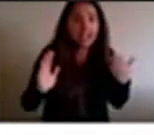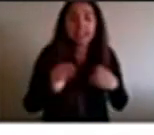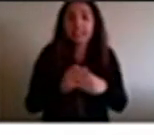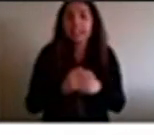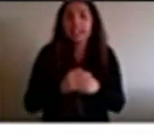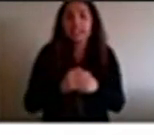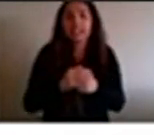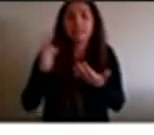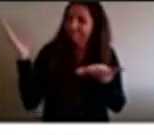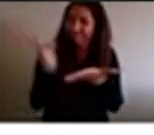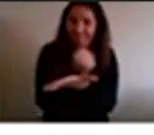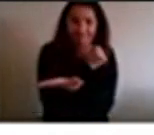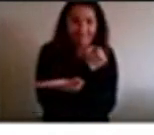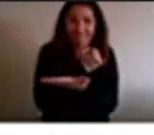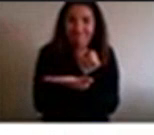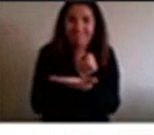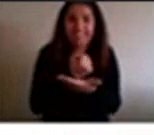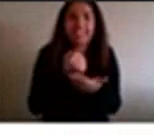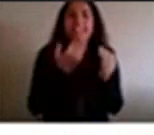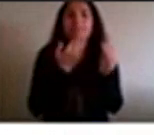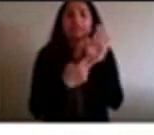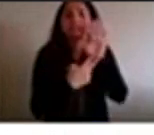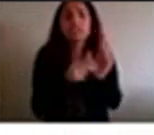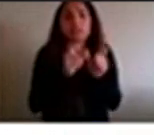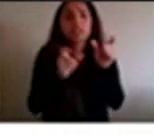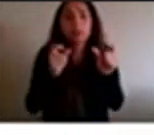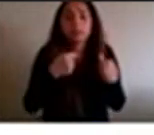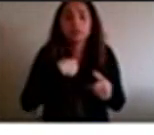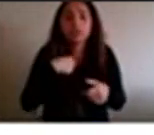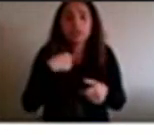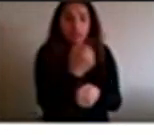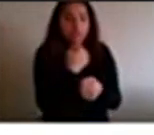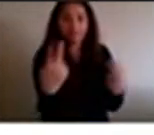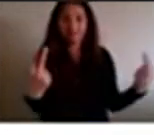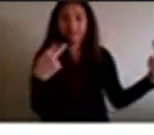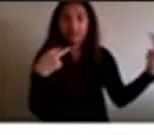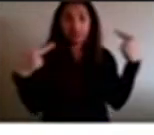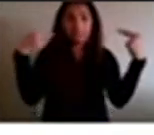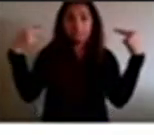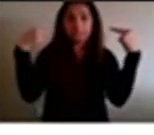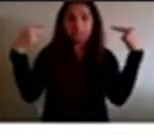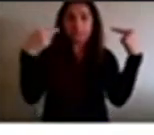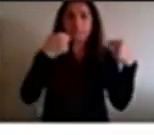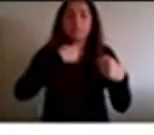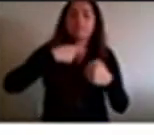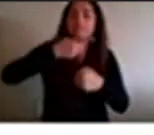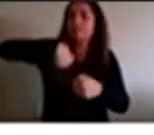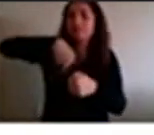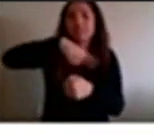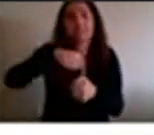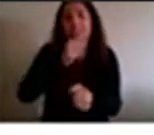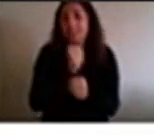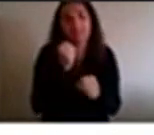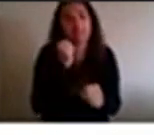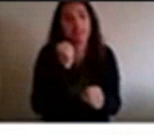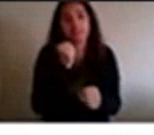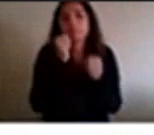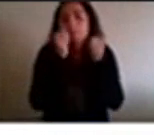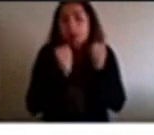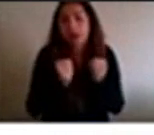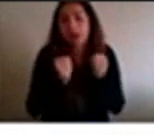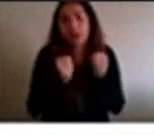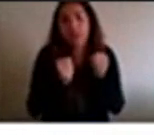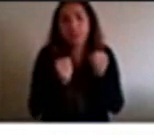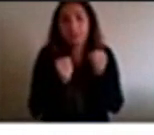y demostrarle a la gente que nos rodea de que podemos trabajar, hacemos lo que ustedes hacen,